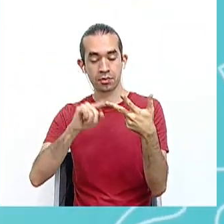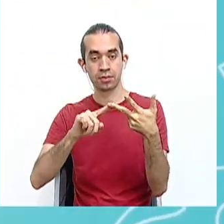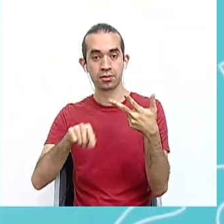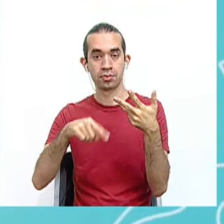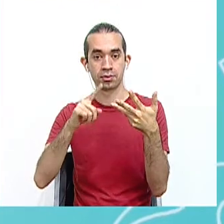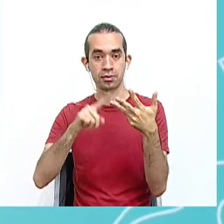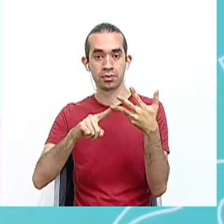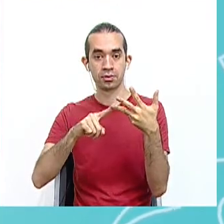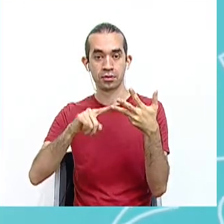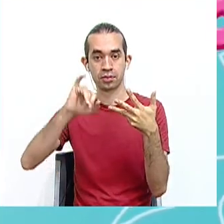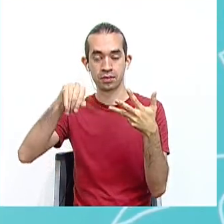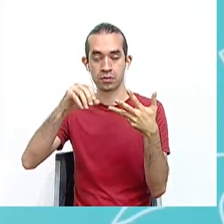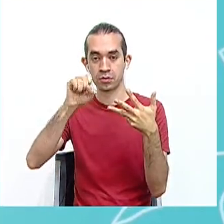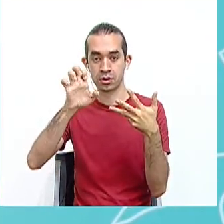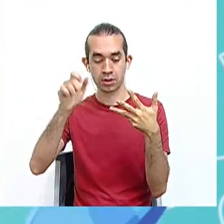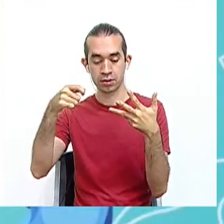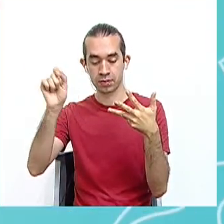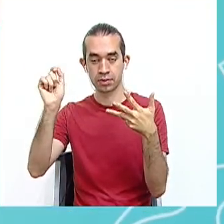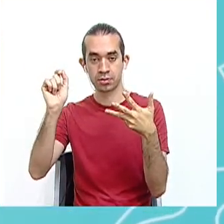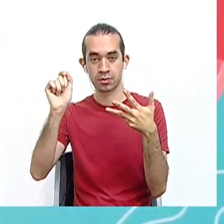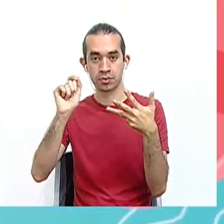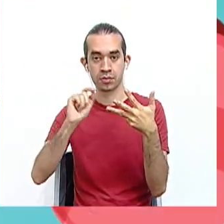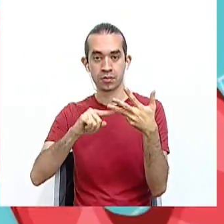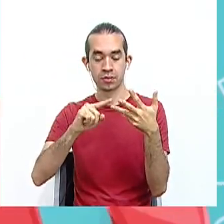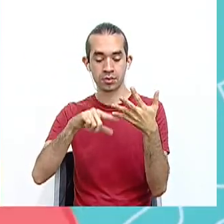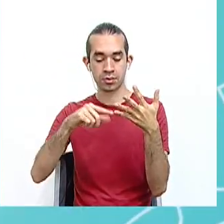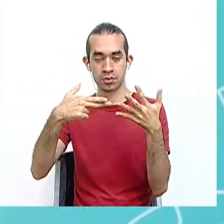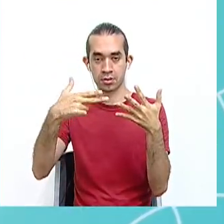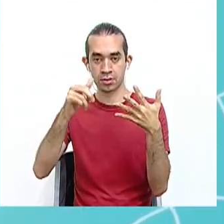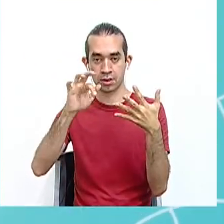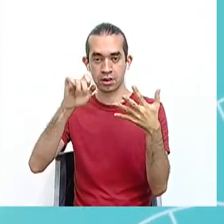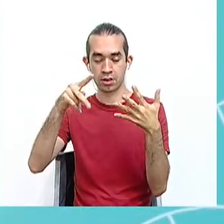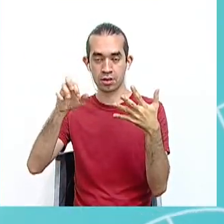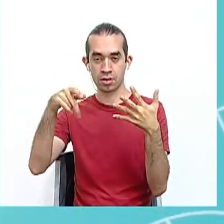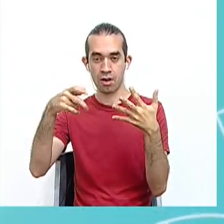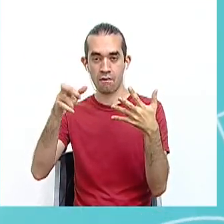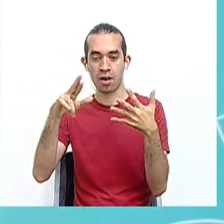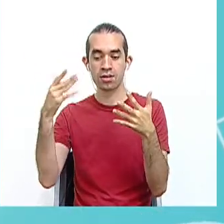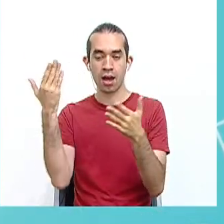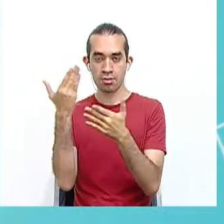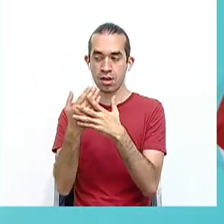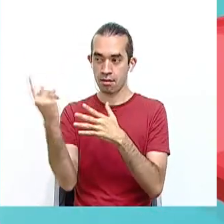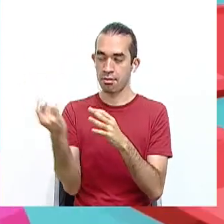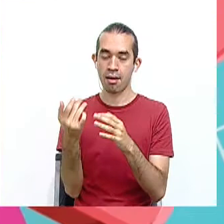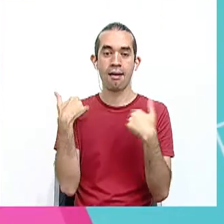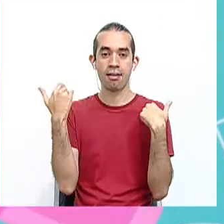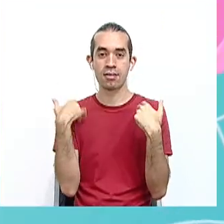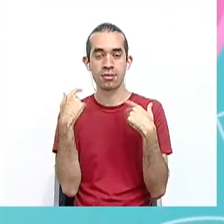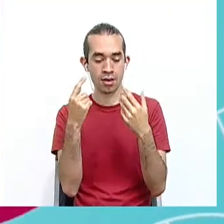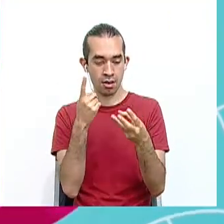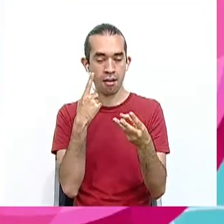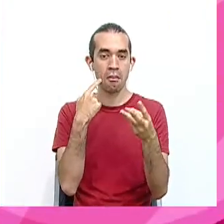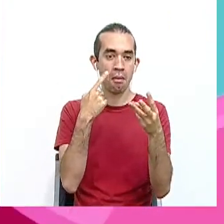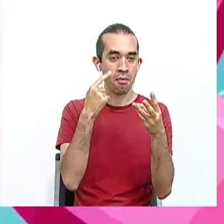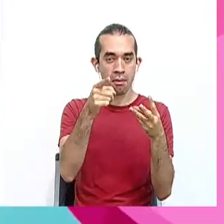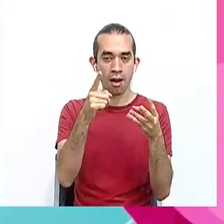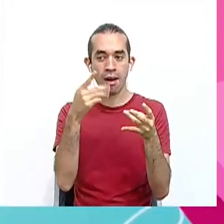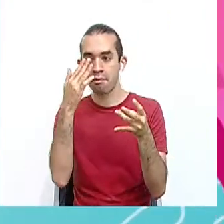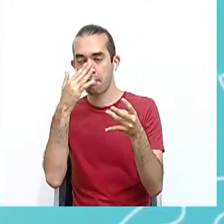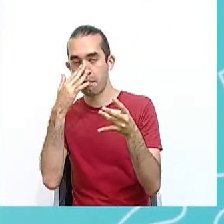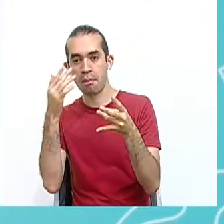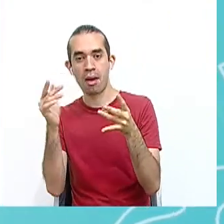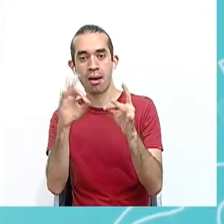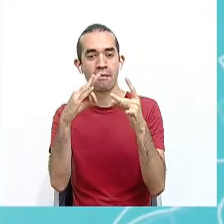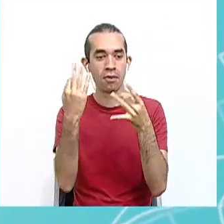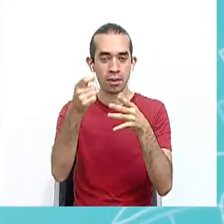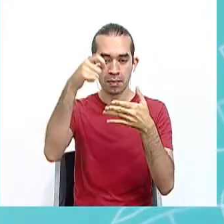Está José, ajá. Está Christopher, ya llegó, muy bien, qué dicha, ya se presentó. Papá, mamá, familia, todos presentes,